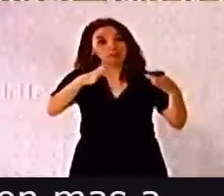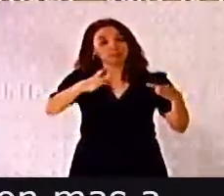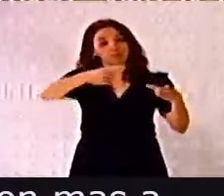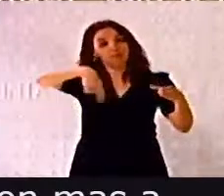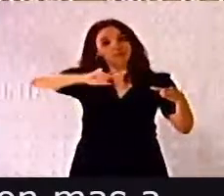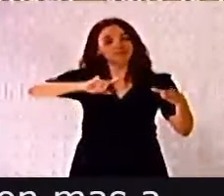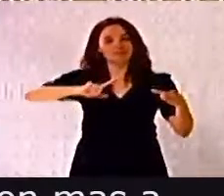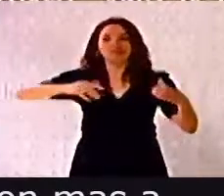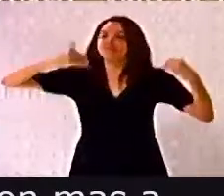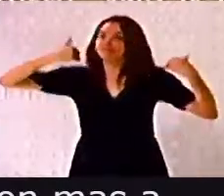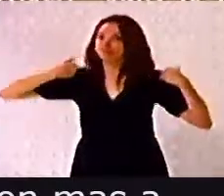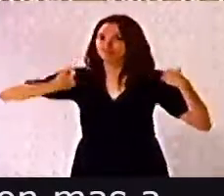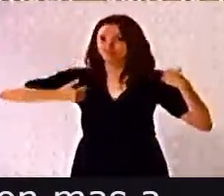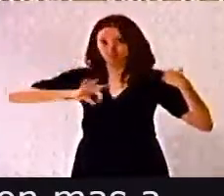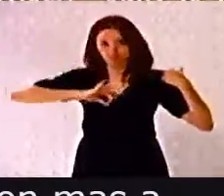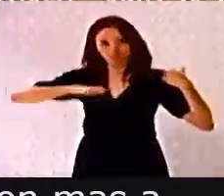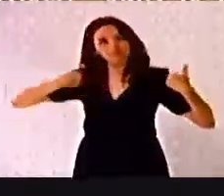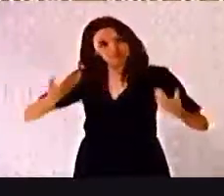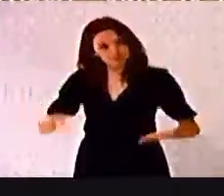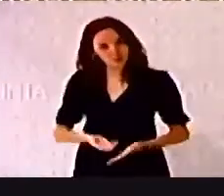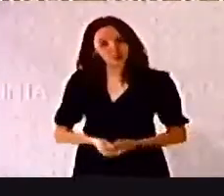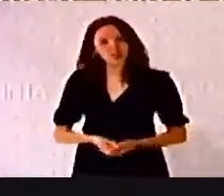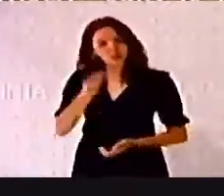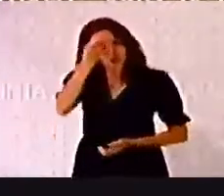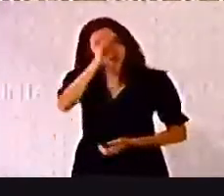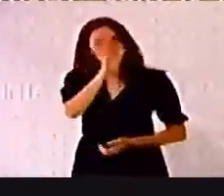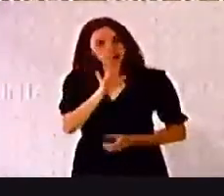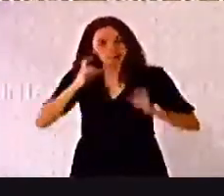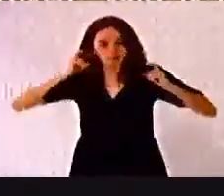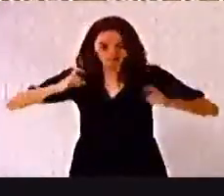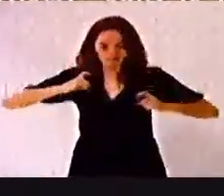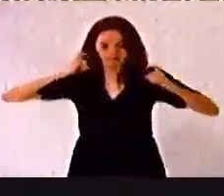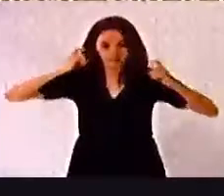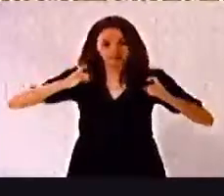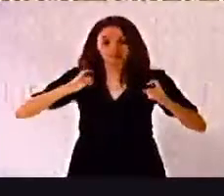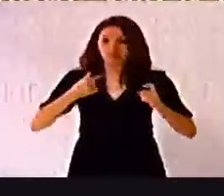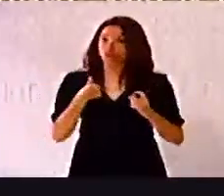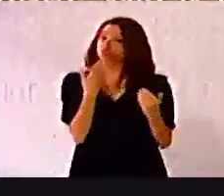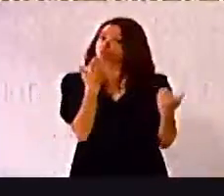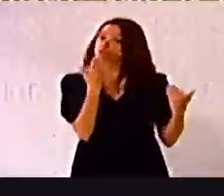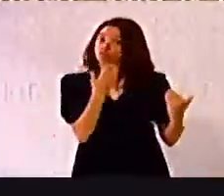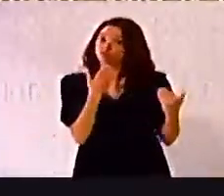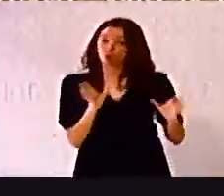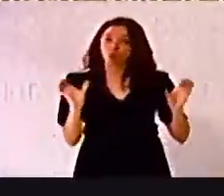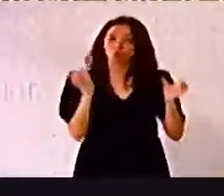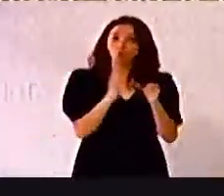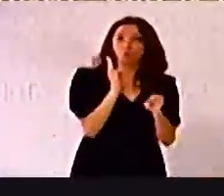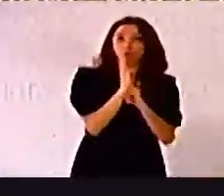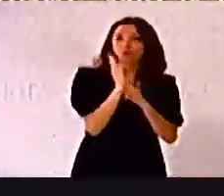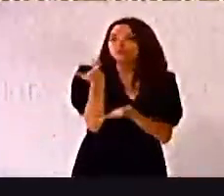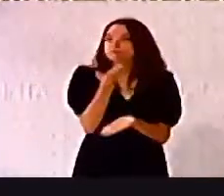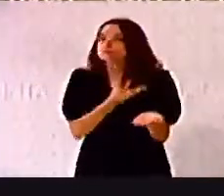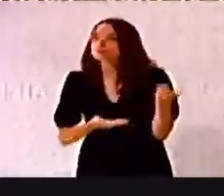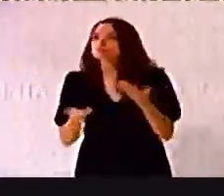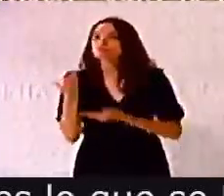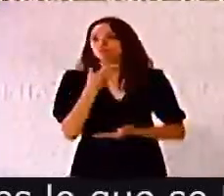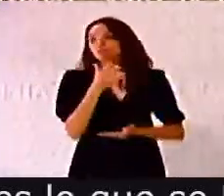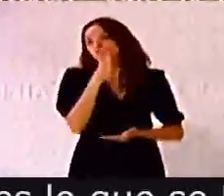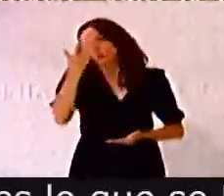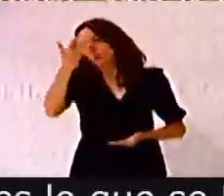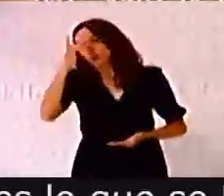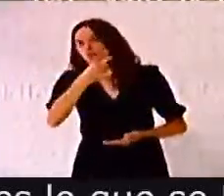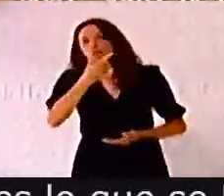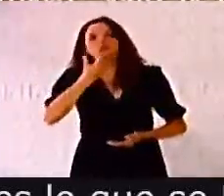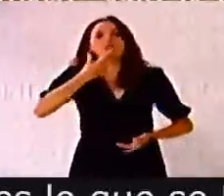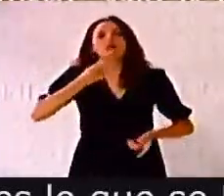a responsables, ¿no? Me parece que eso es lo que se ha intentado y yo le agradezco además a los grupos la colaboración porque podrían haber dicho,